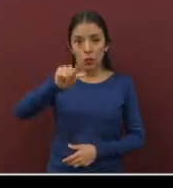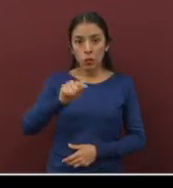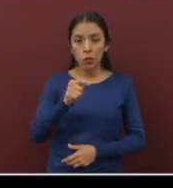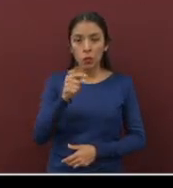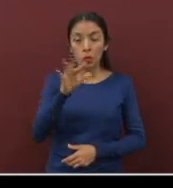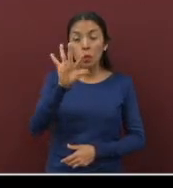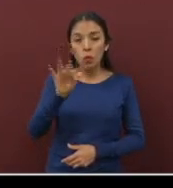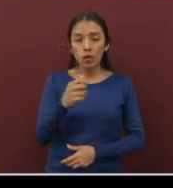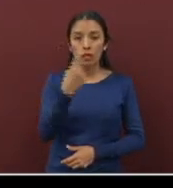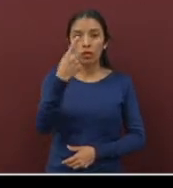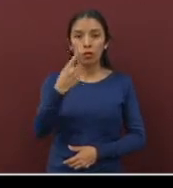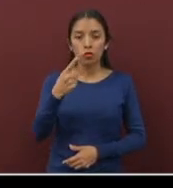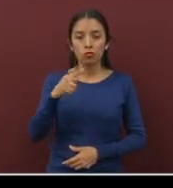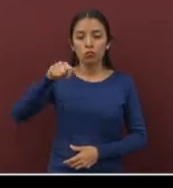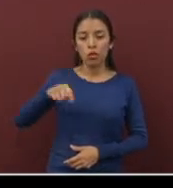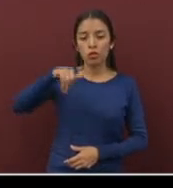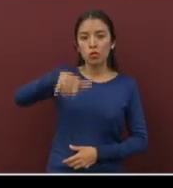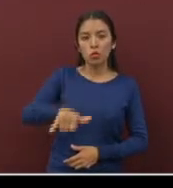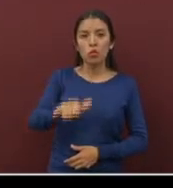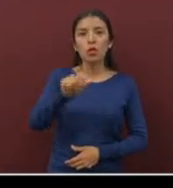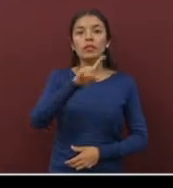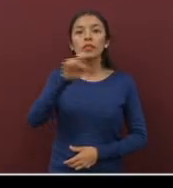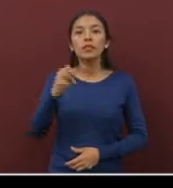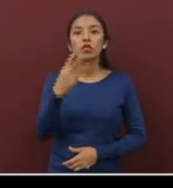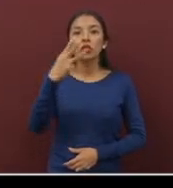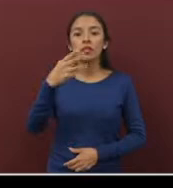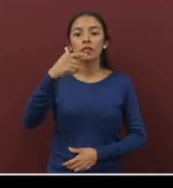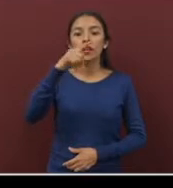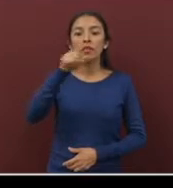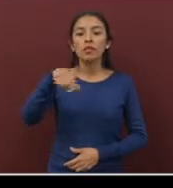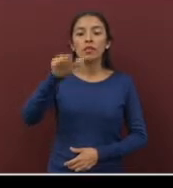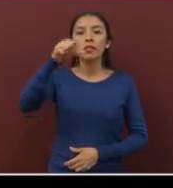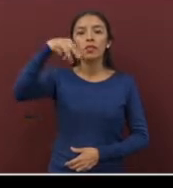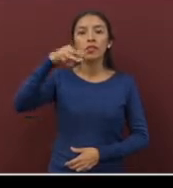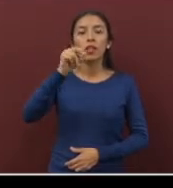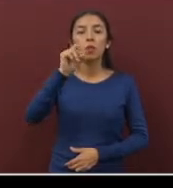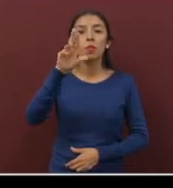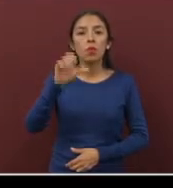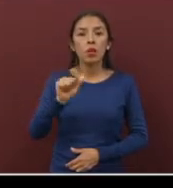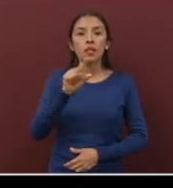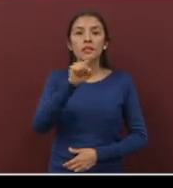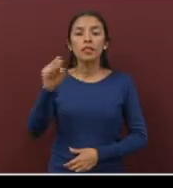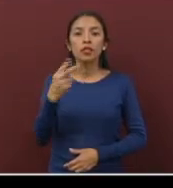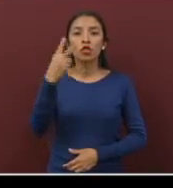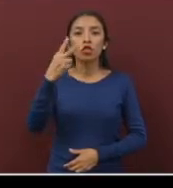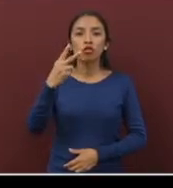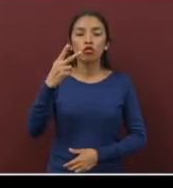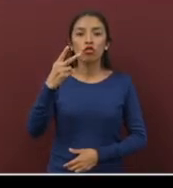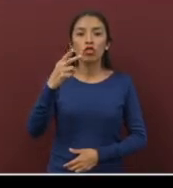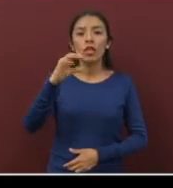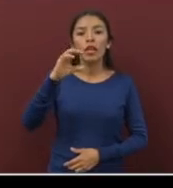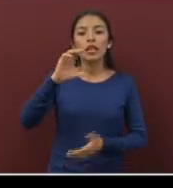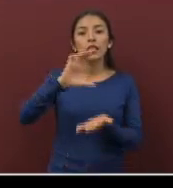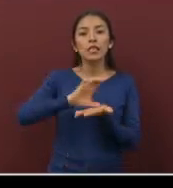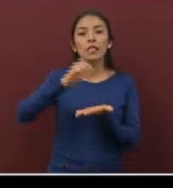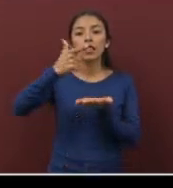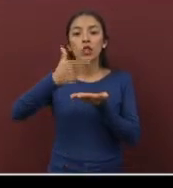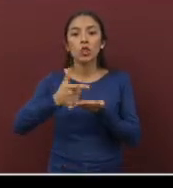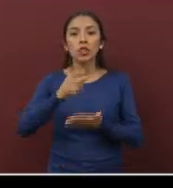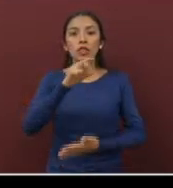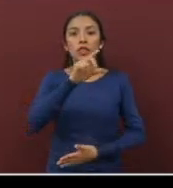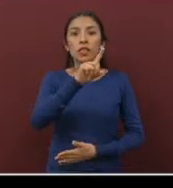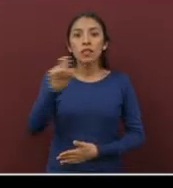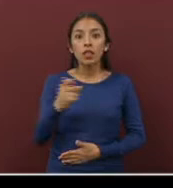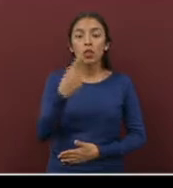tantoyuca 113 gutiérrez zamora con 102 chicontepec con 101 y